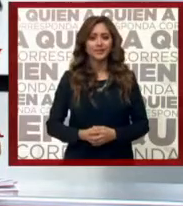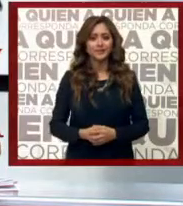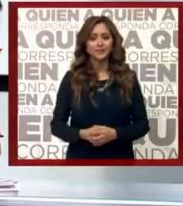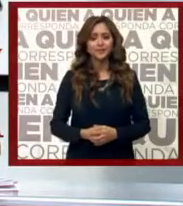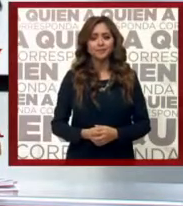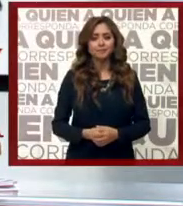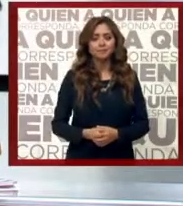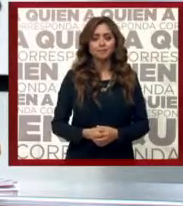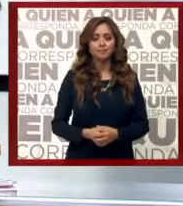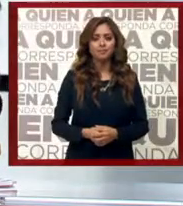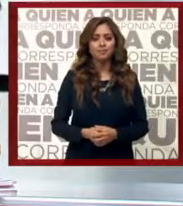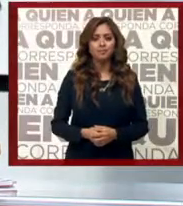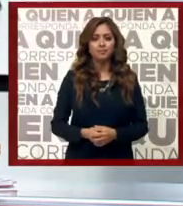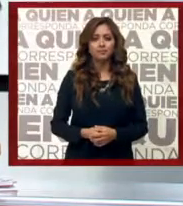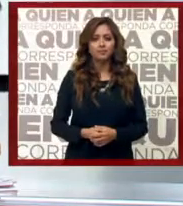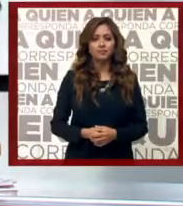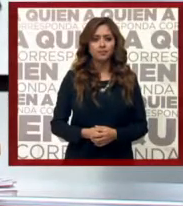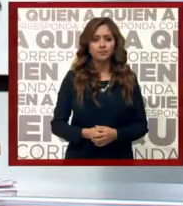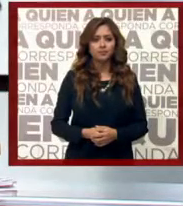Hacemos un